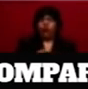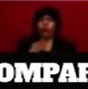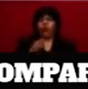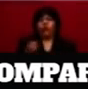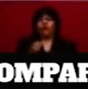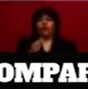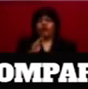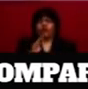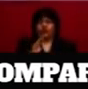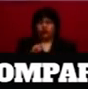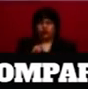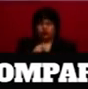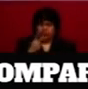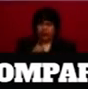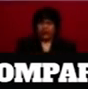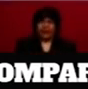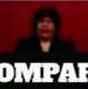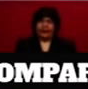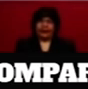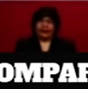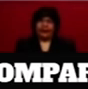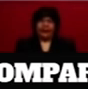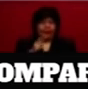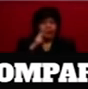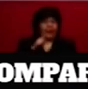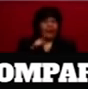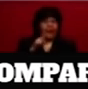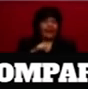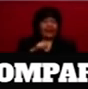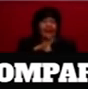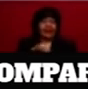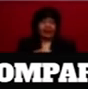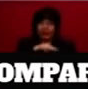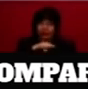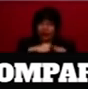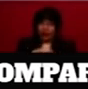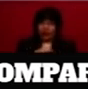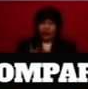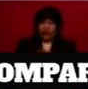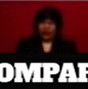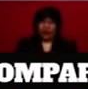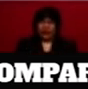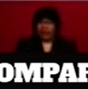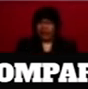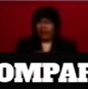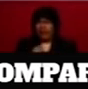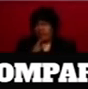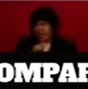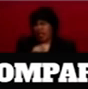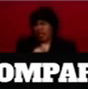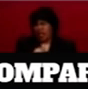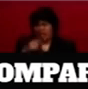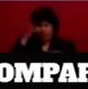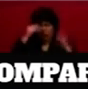492 miralles ese es el total tanto de casos confirmados de